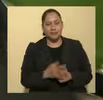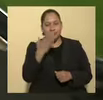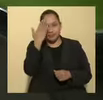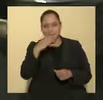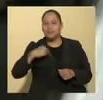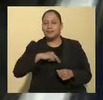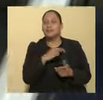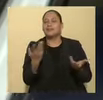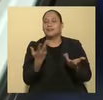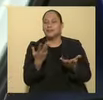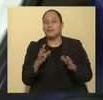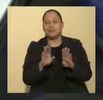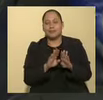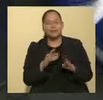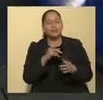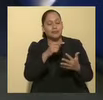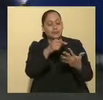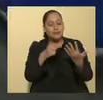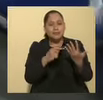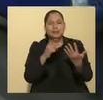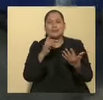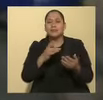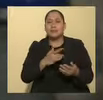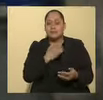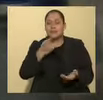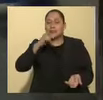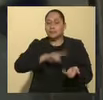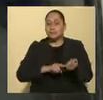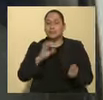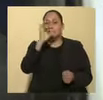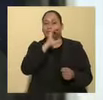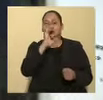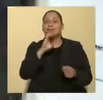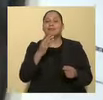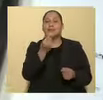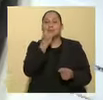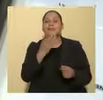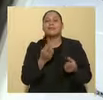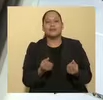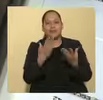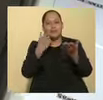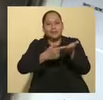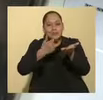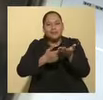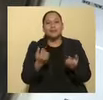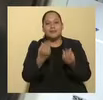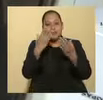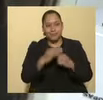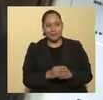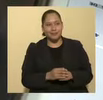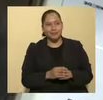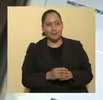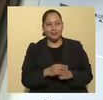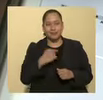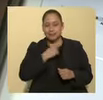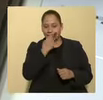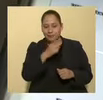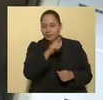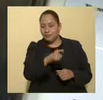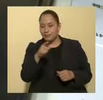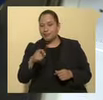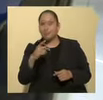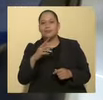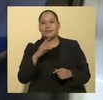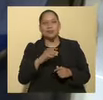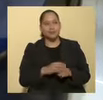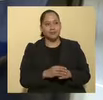hacer ahora? Vamos a decirles cuántas calorías van a comer. ¡Qué va! Sí, dinos. Yo quiero hasta saber. ¡Hasta con esa!